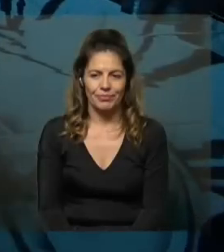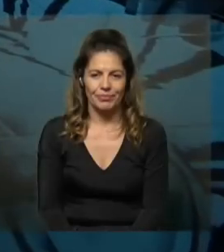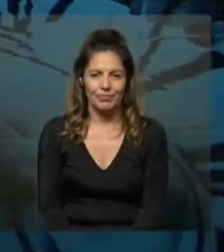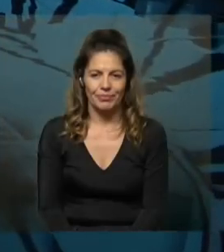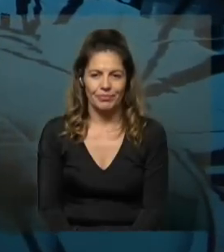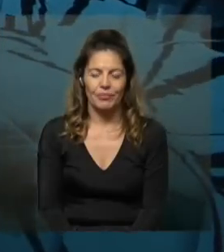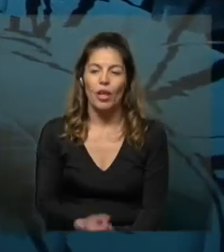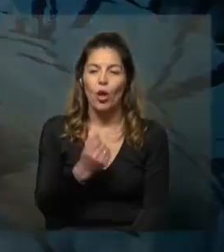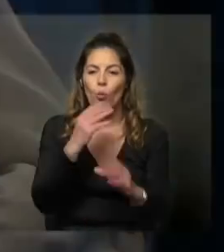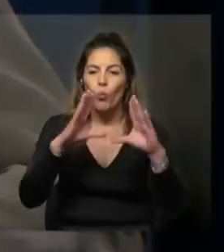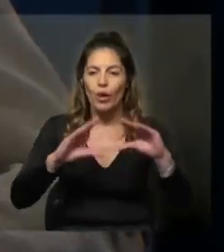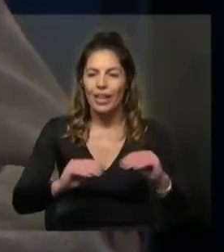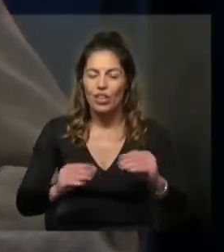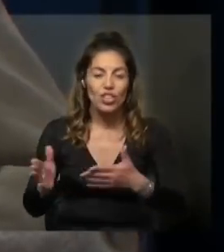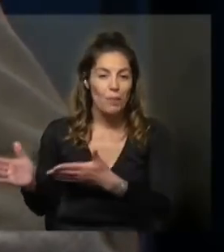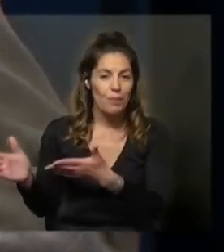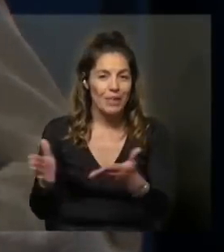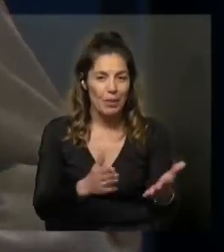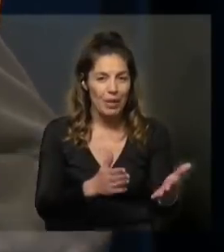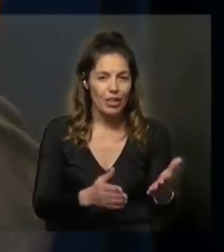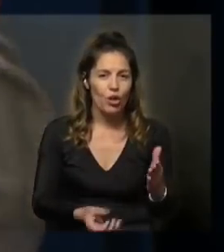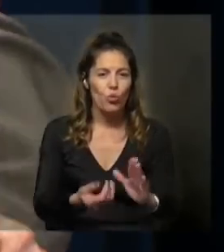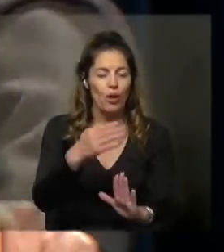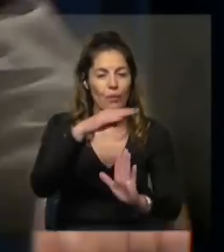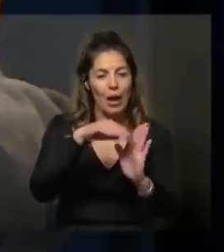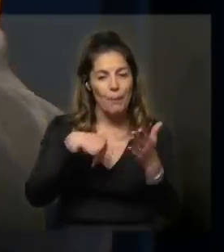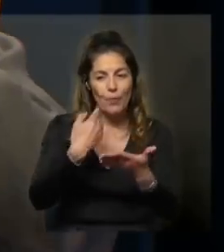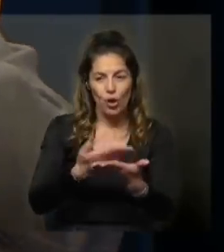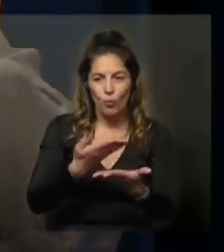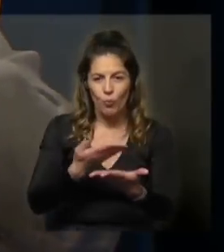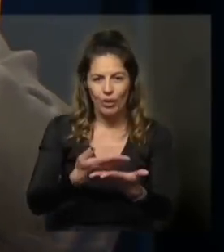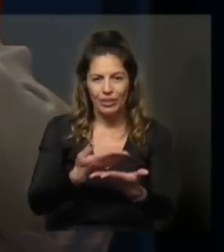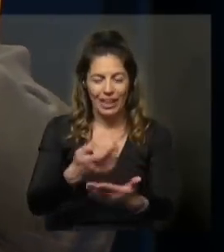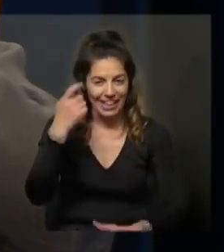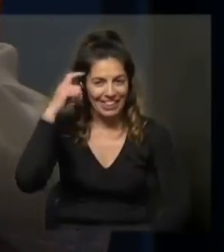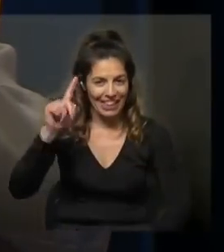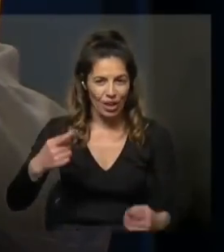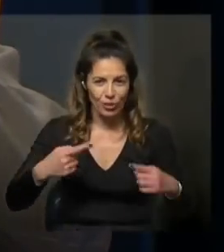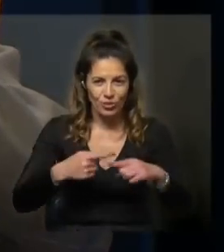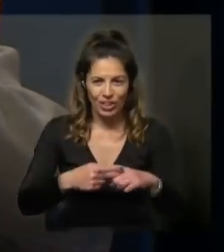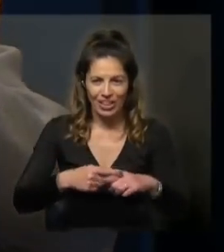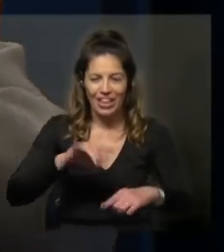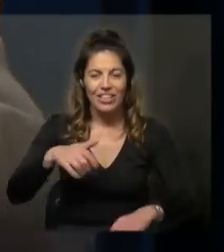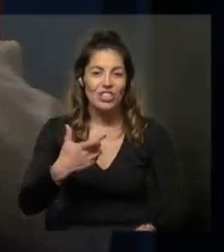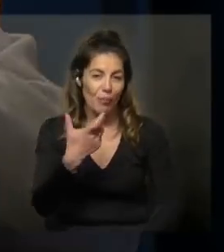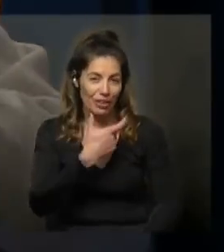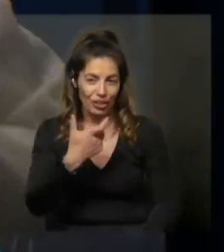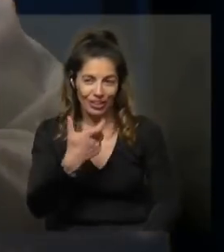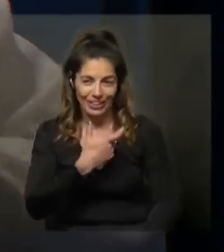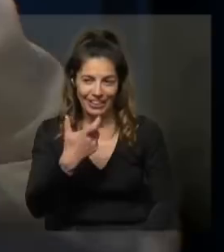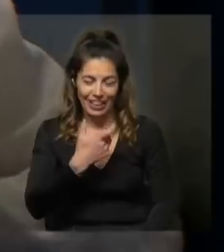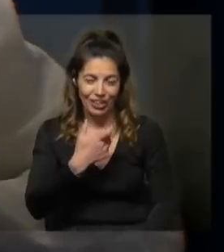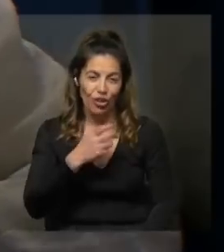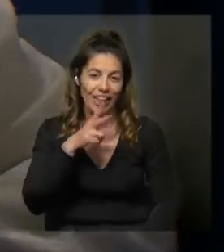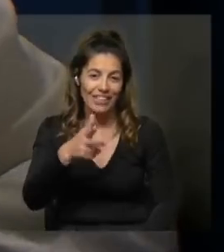Buenas noches Bienvenidos a una a una nueva propuesta de ideas cruzadas ya me estoy riendo con las cosas que